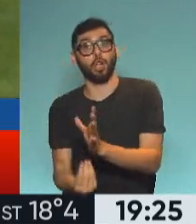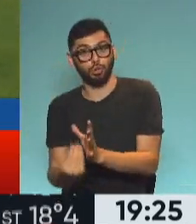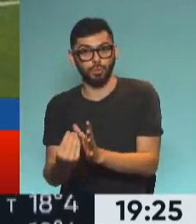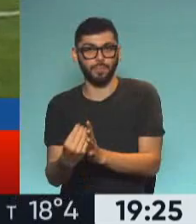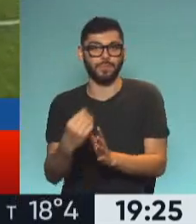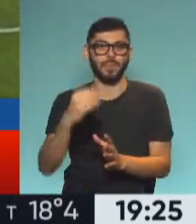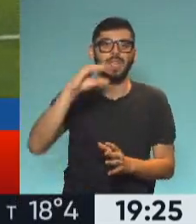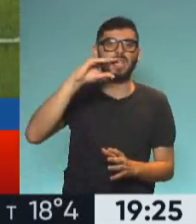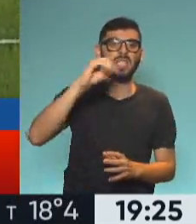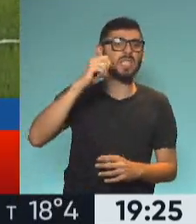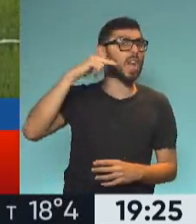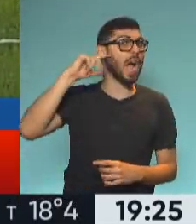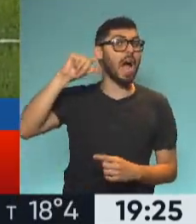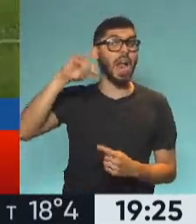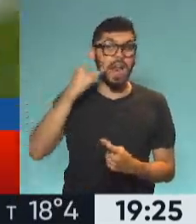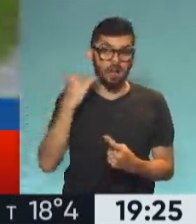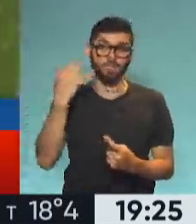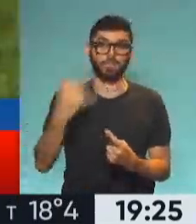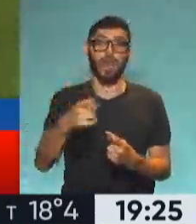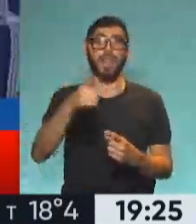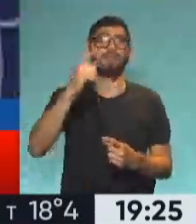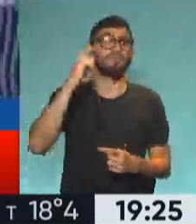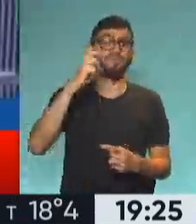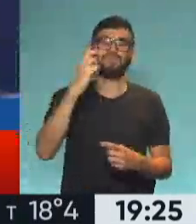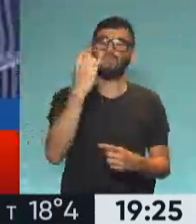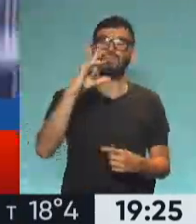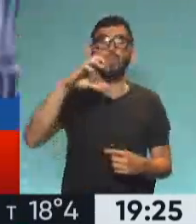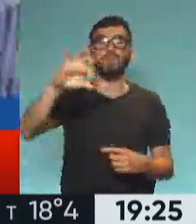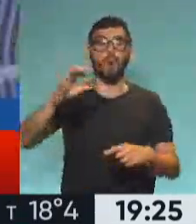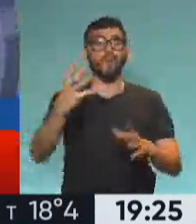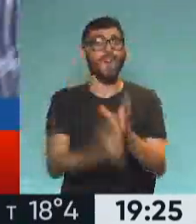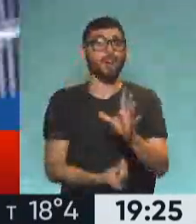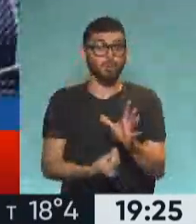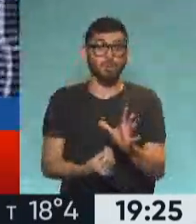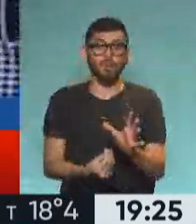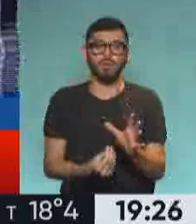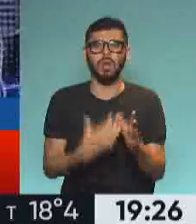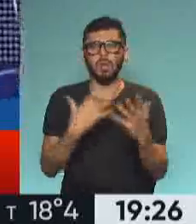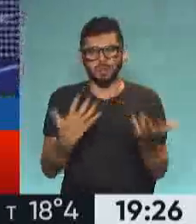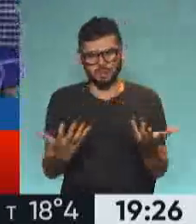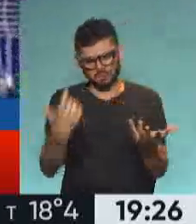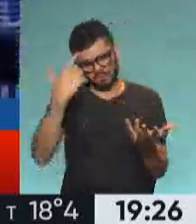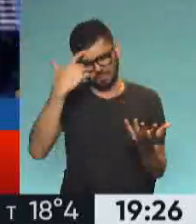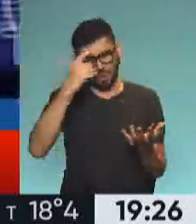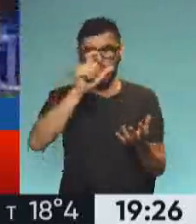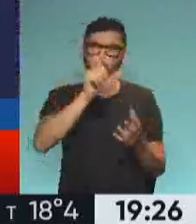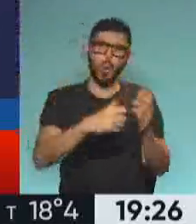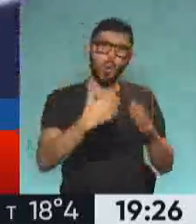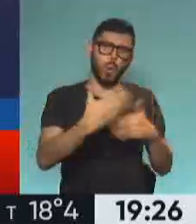Melgarejo y Changalay habían anotado, ahí está el del Pulpo. En consecuencia, dice uno, ¿cómo un futbolista